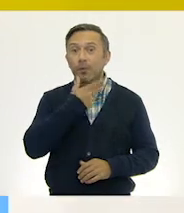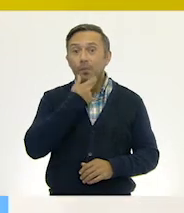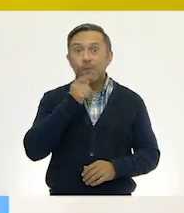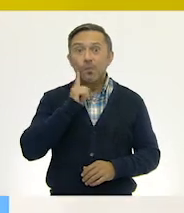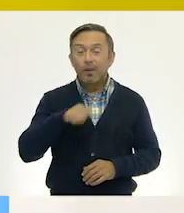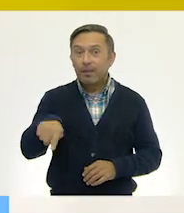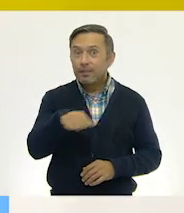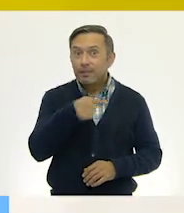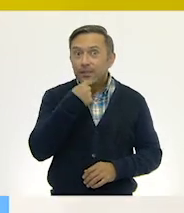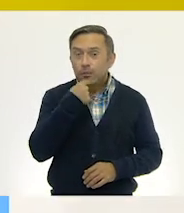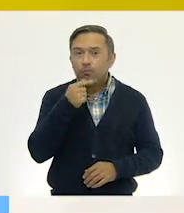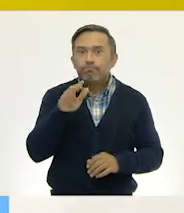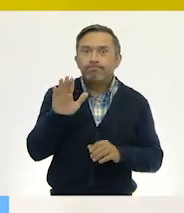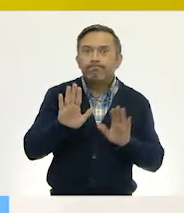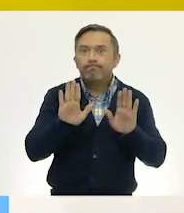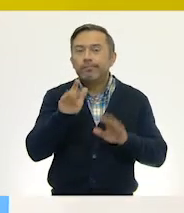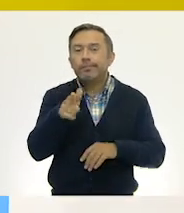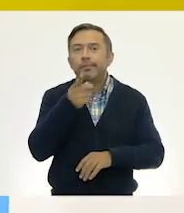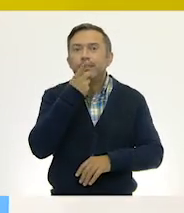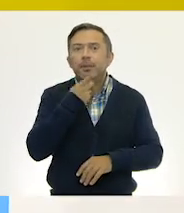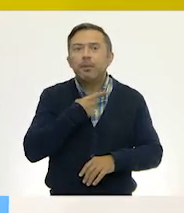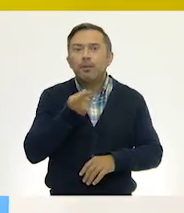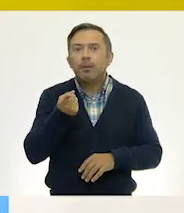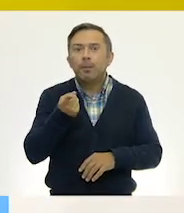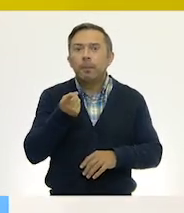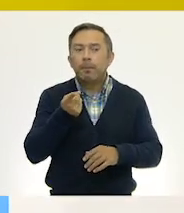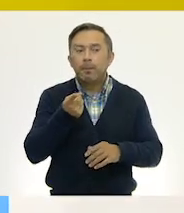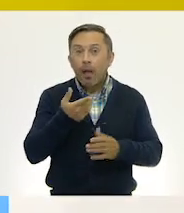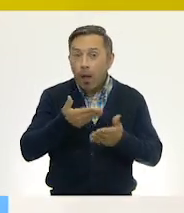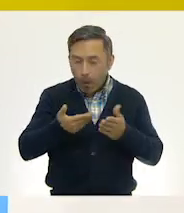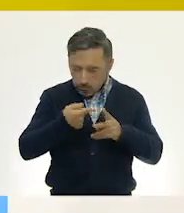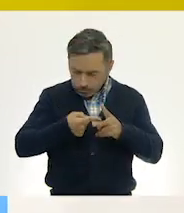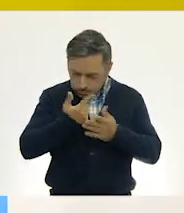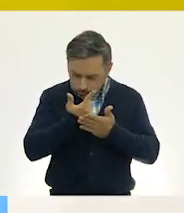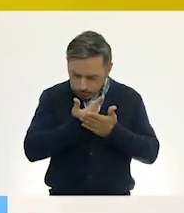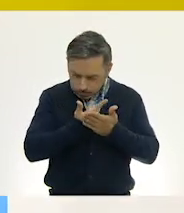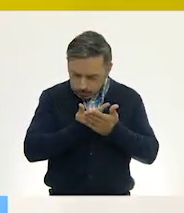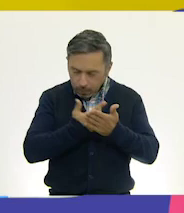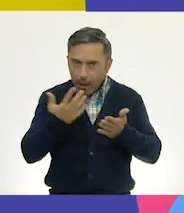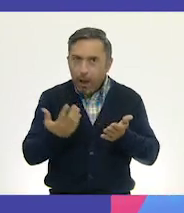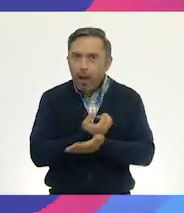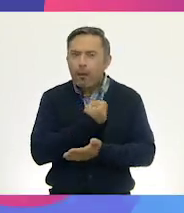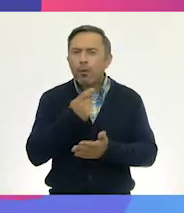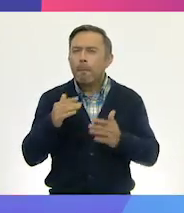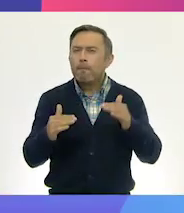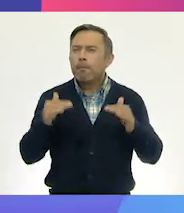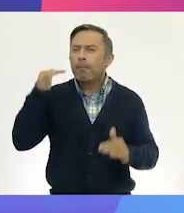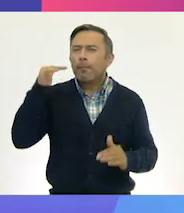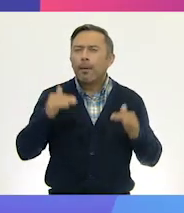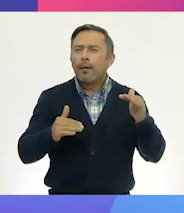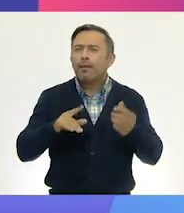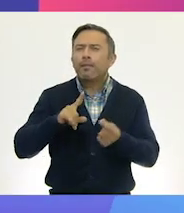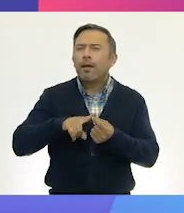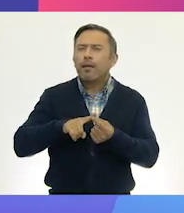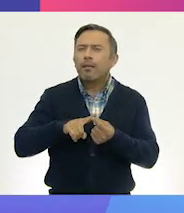pueden decir quién obtuvo más puntos en esta ronda. Muy bien. Vamos a ver, observen bien. Véanlos muy